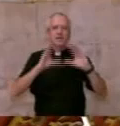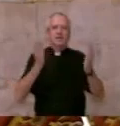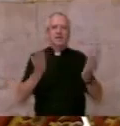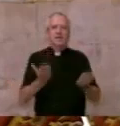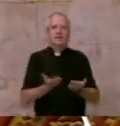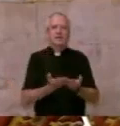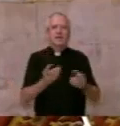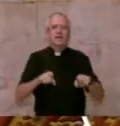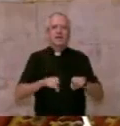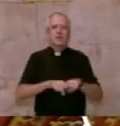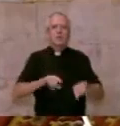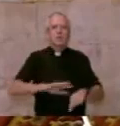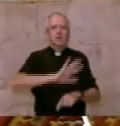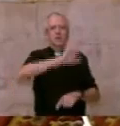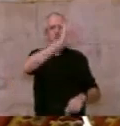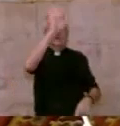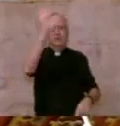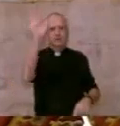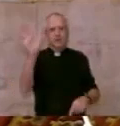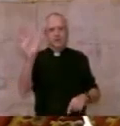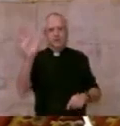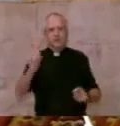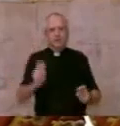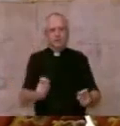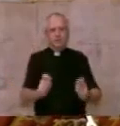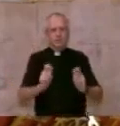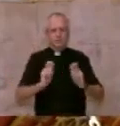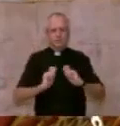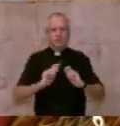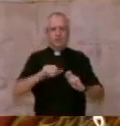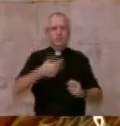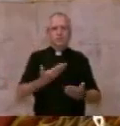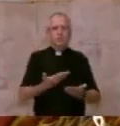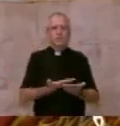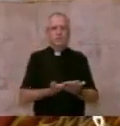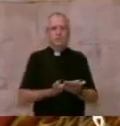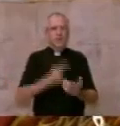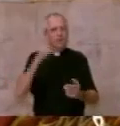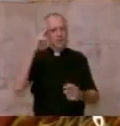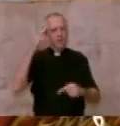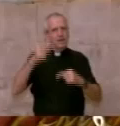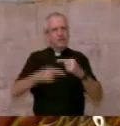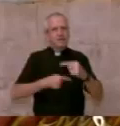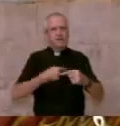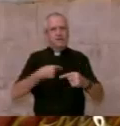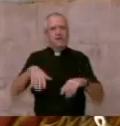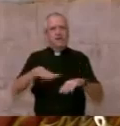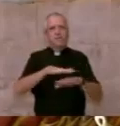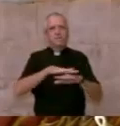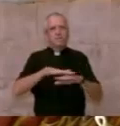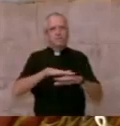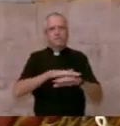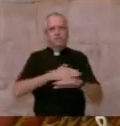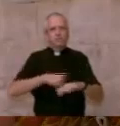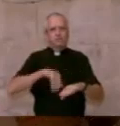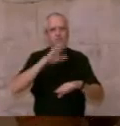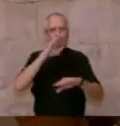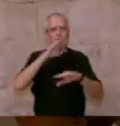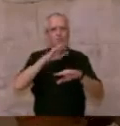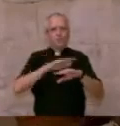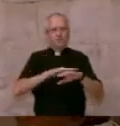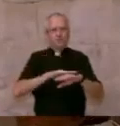Padre nuestro que estás en el cielo, santificado sea tu nombre. Venga a nosotros tu reino, hágase tu voluntad en la tierra como en el